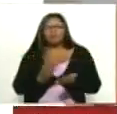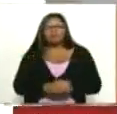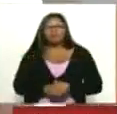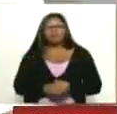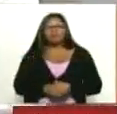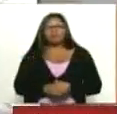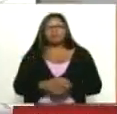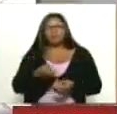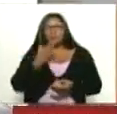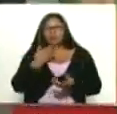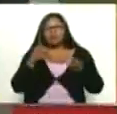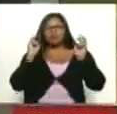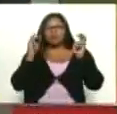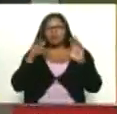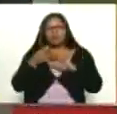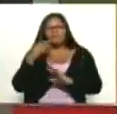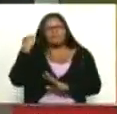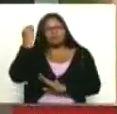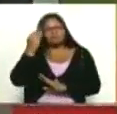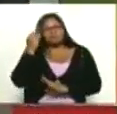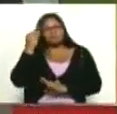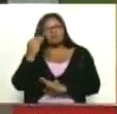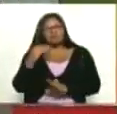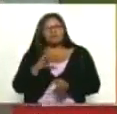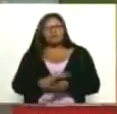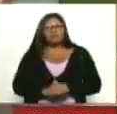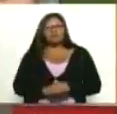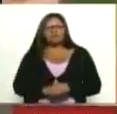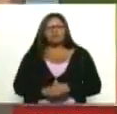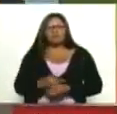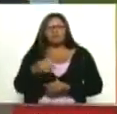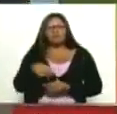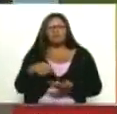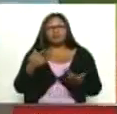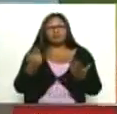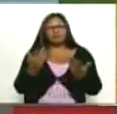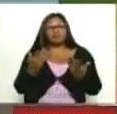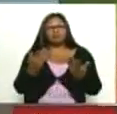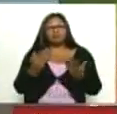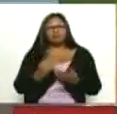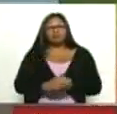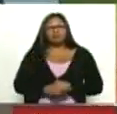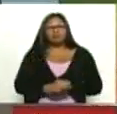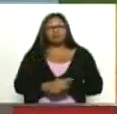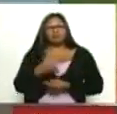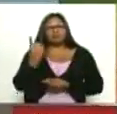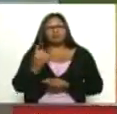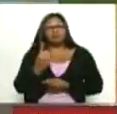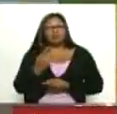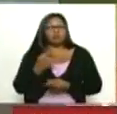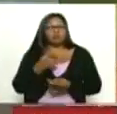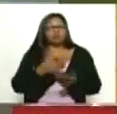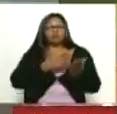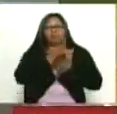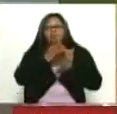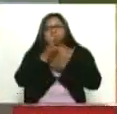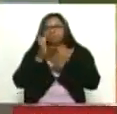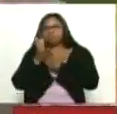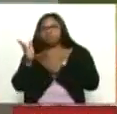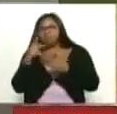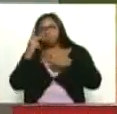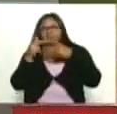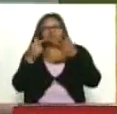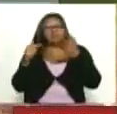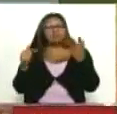Las temáticas. Cualquiera pudiera pensar que, bueno, que esto es un proceso que viene, que hay ideología, que hay tema político, que,